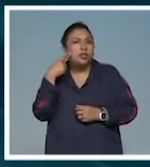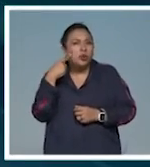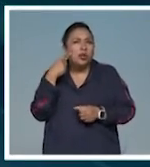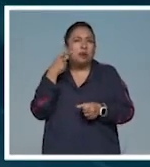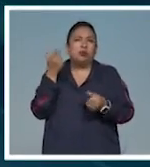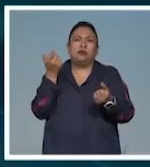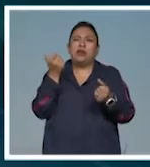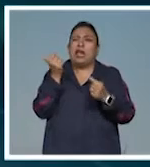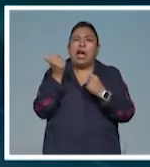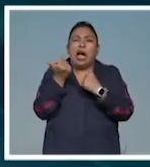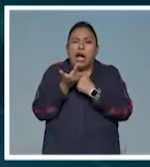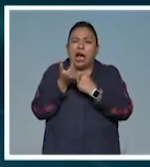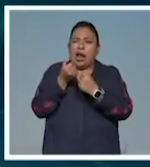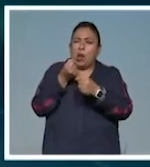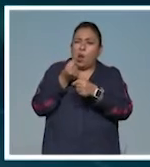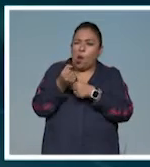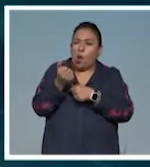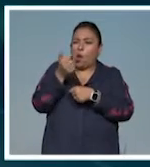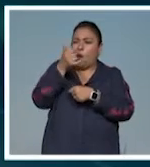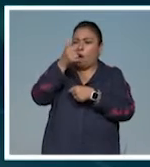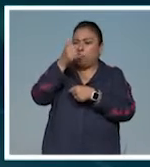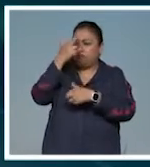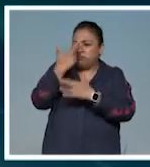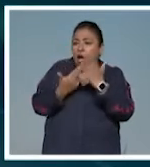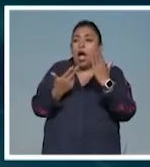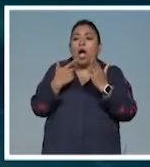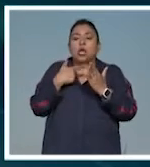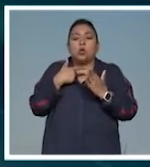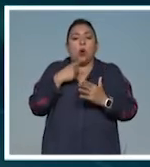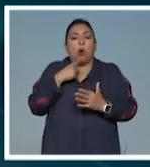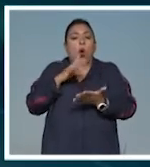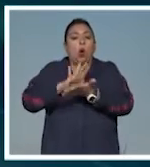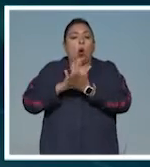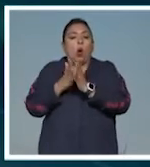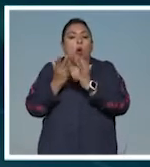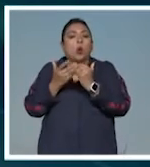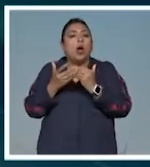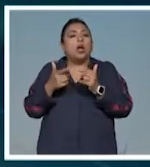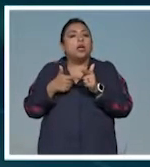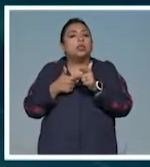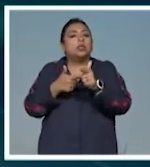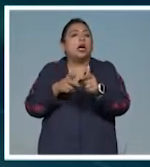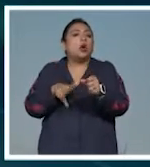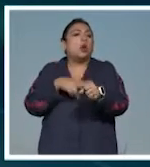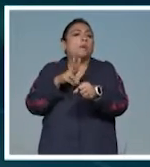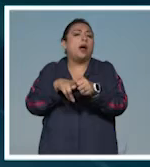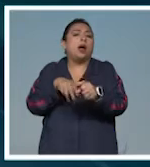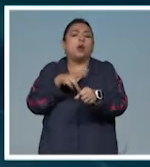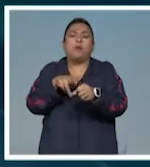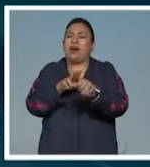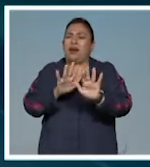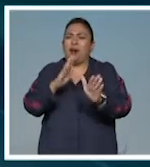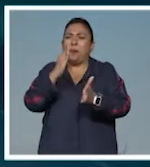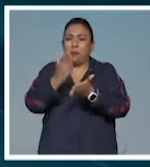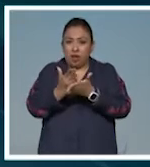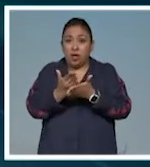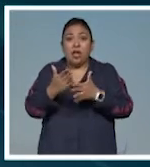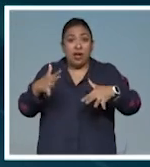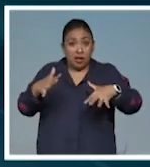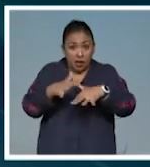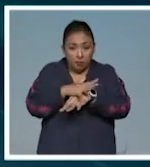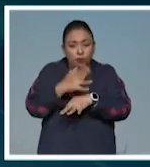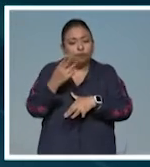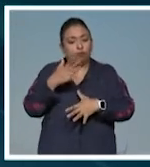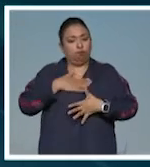maltrato de cualquier índole no seamos cómplices y perpetuamos un sistema que normaliza la violencia para generar cambios tenemos que